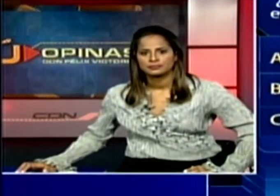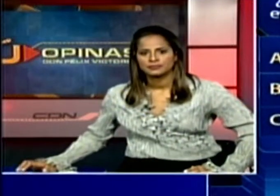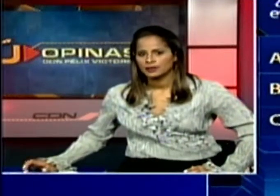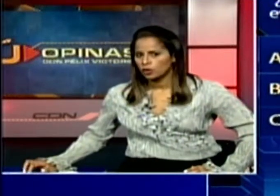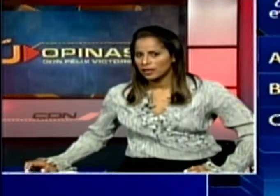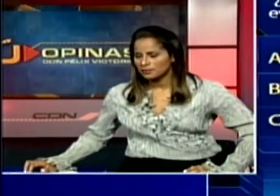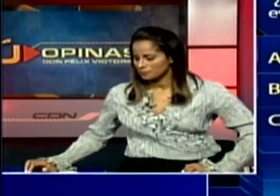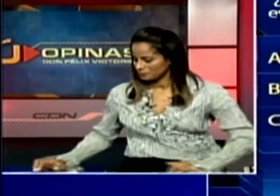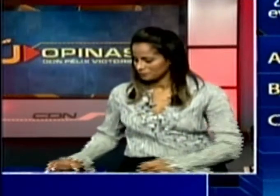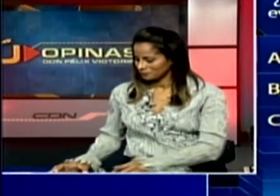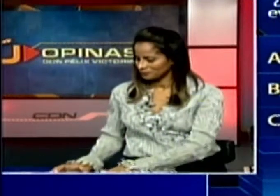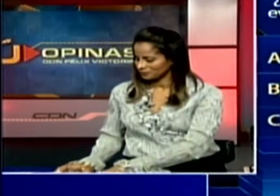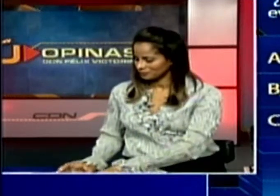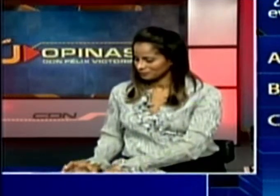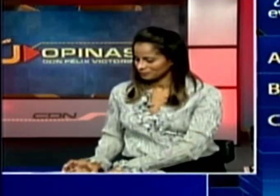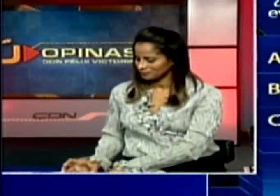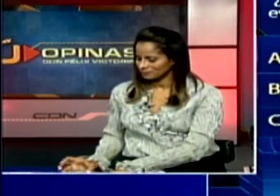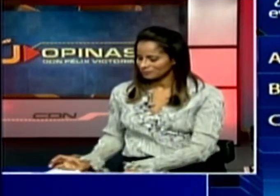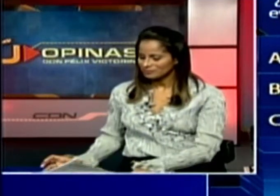Sí, hola.